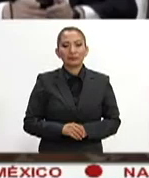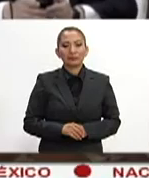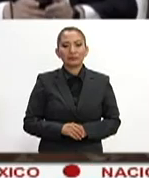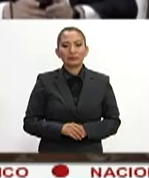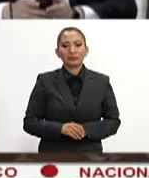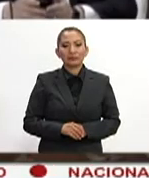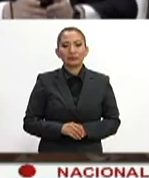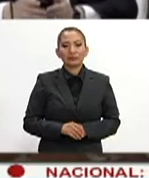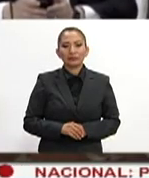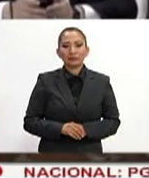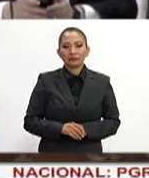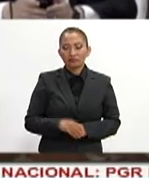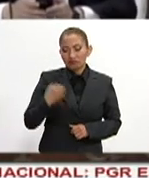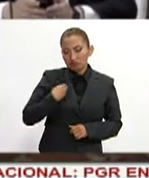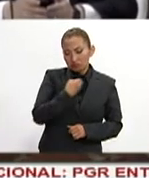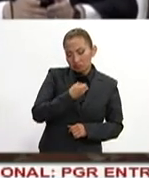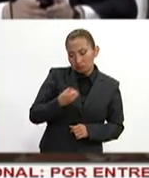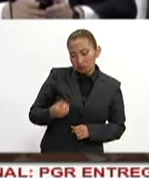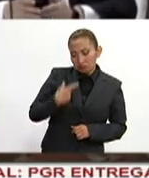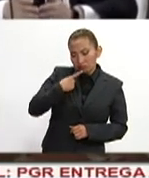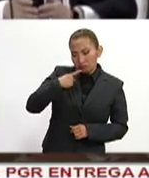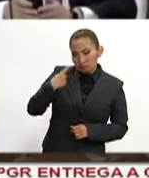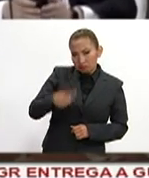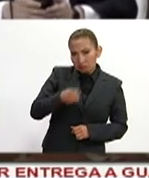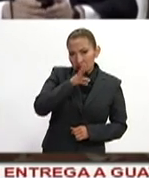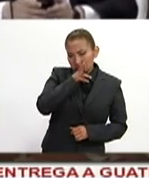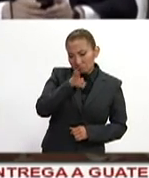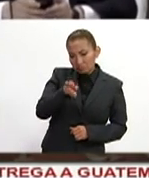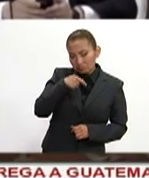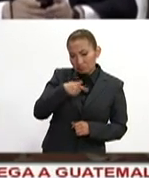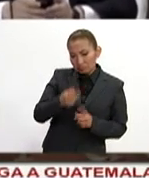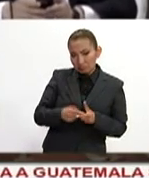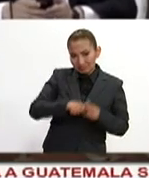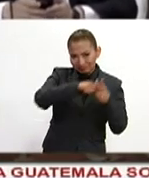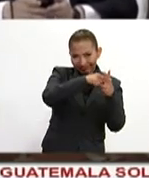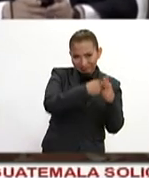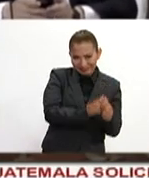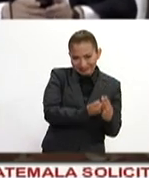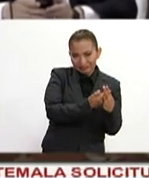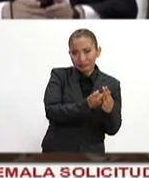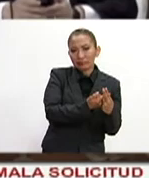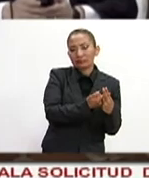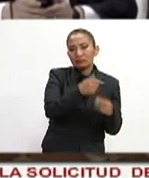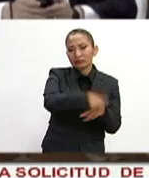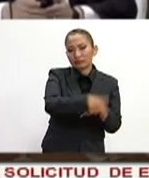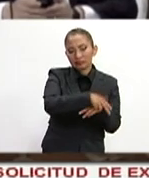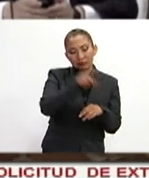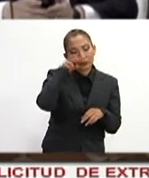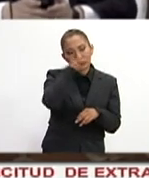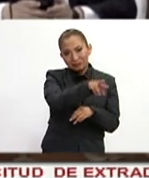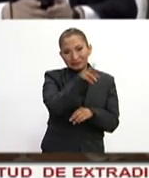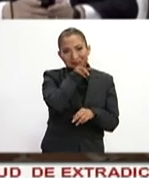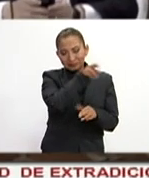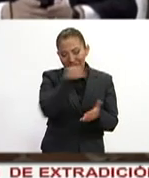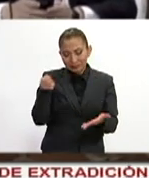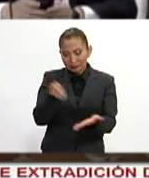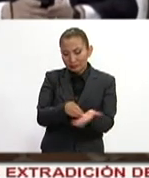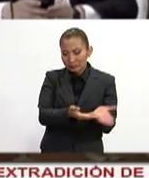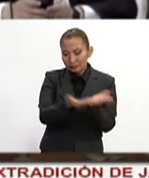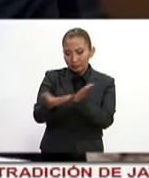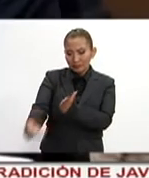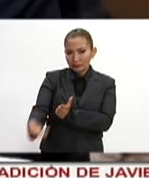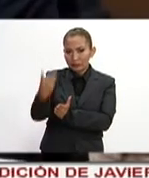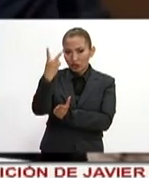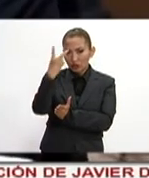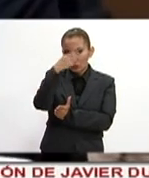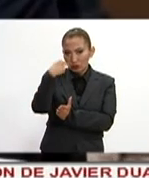La Dirección de Organización reporta que del número inicial que se reflejaba en el reporte que entregamos hace un